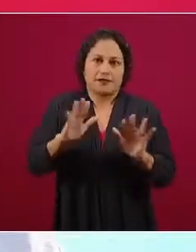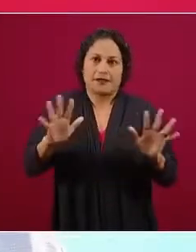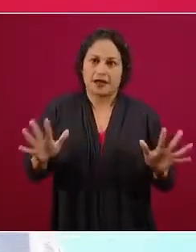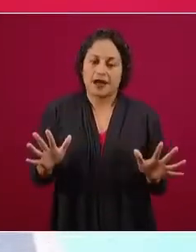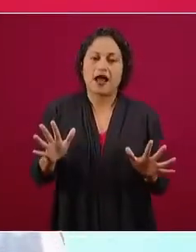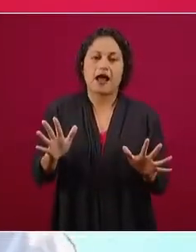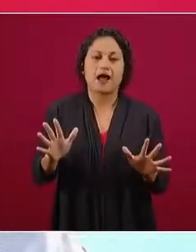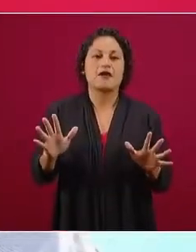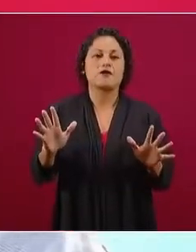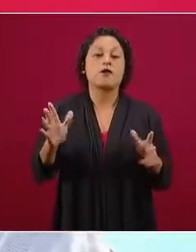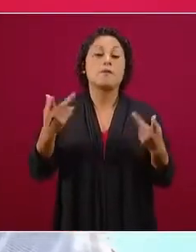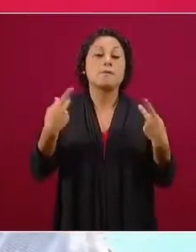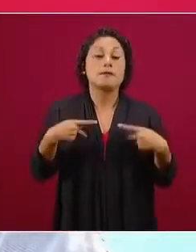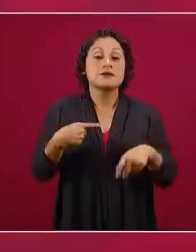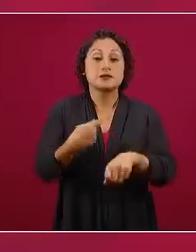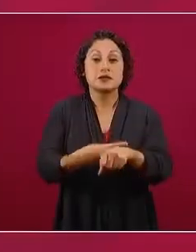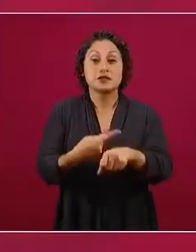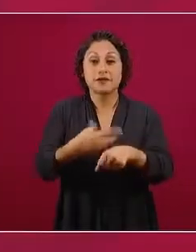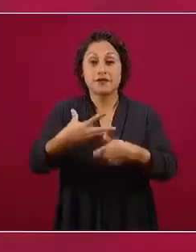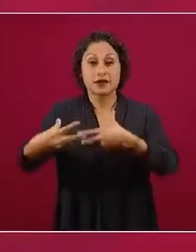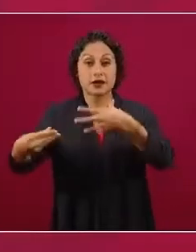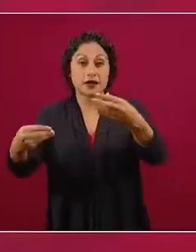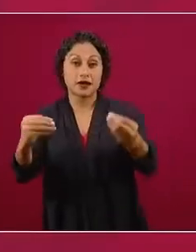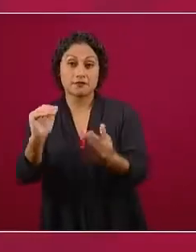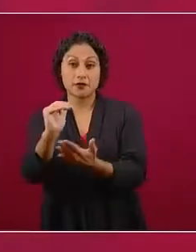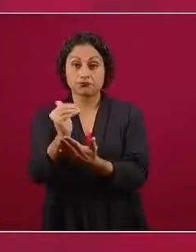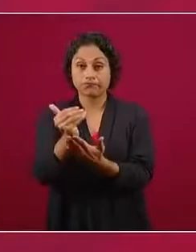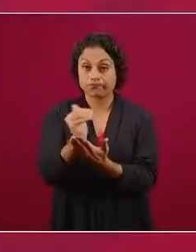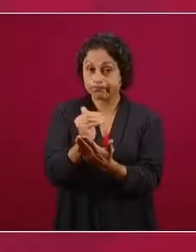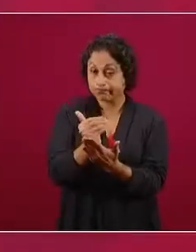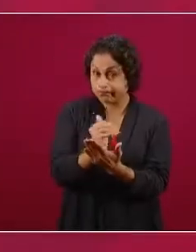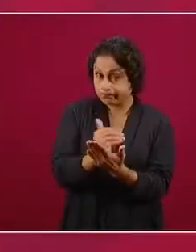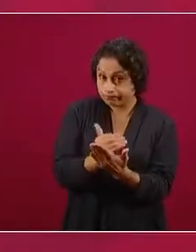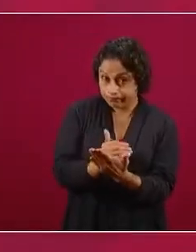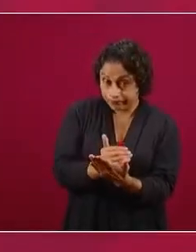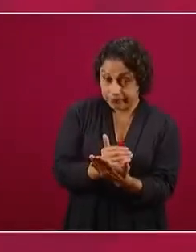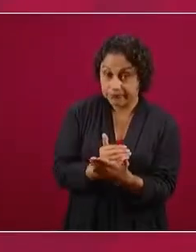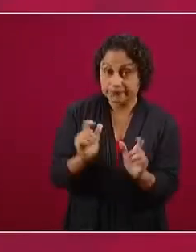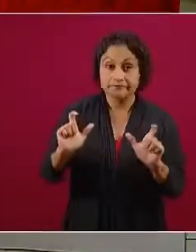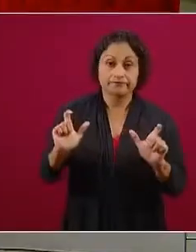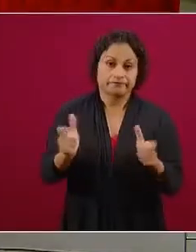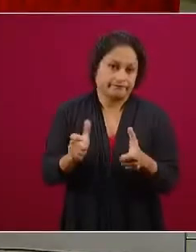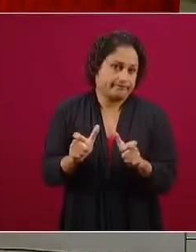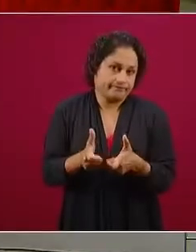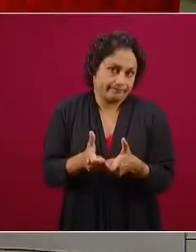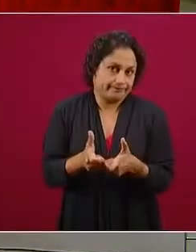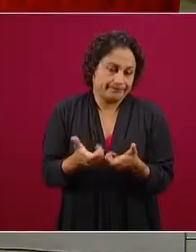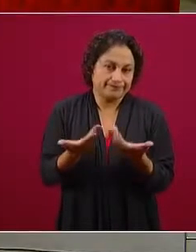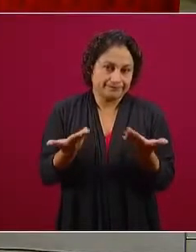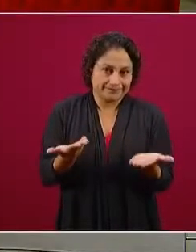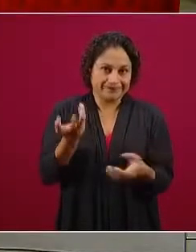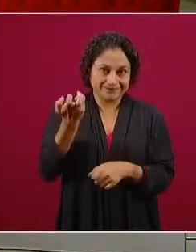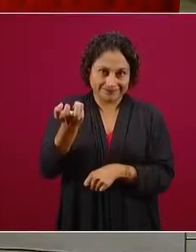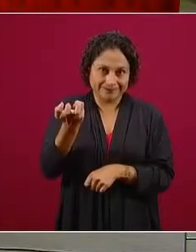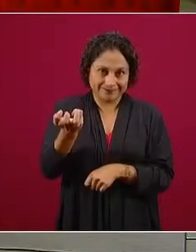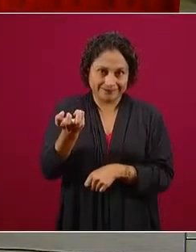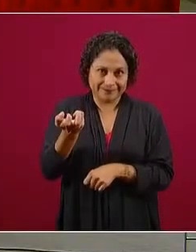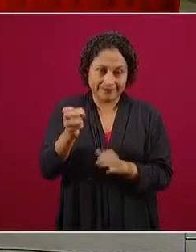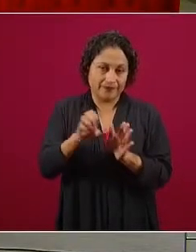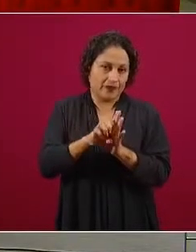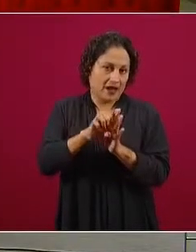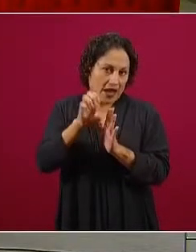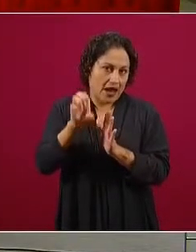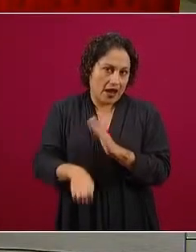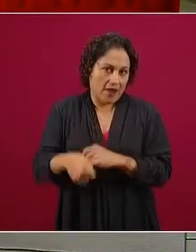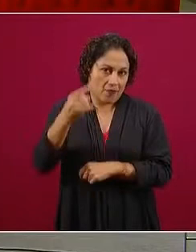declive, a una disminución en la ocurrencia de casos nuevos, y en este caso no nos sorprende